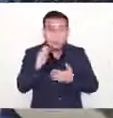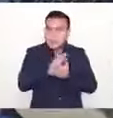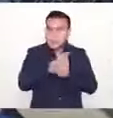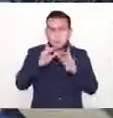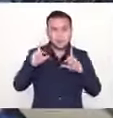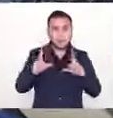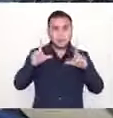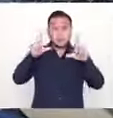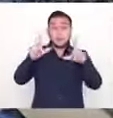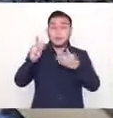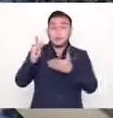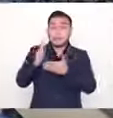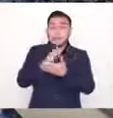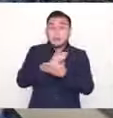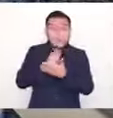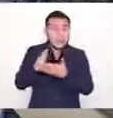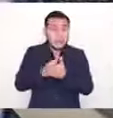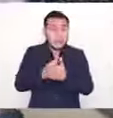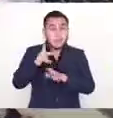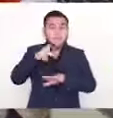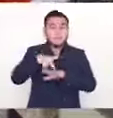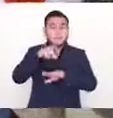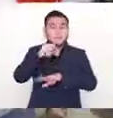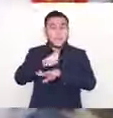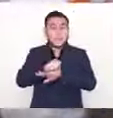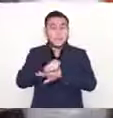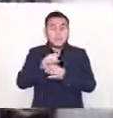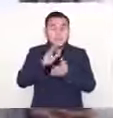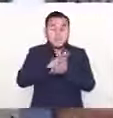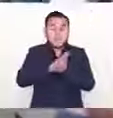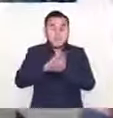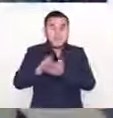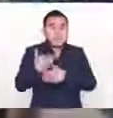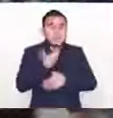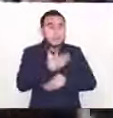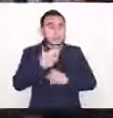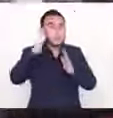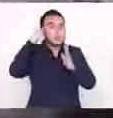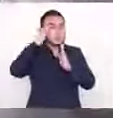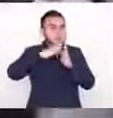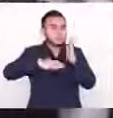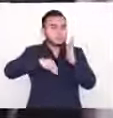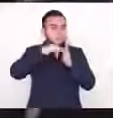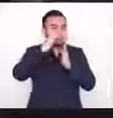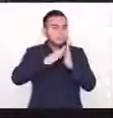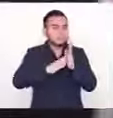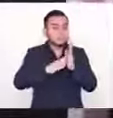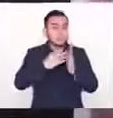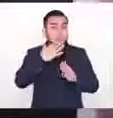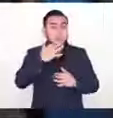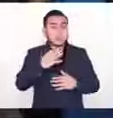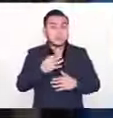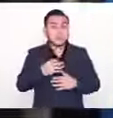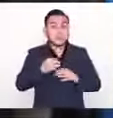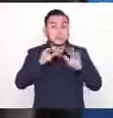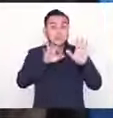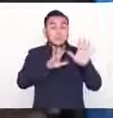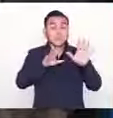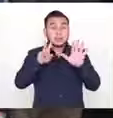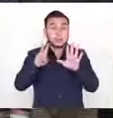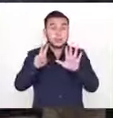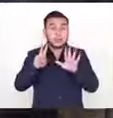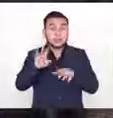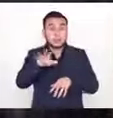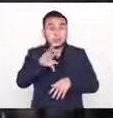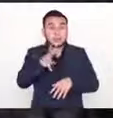donde ya no hay tristeza mismo no hicimos eso entre las 12 de la noche y la mañana